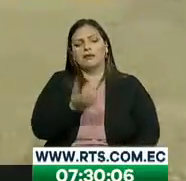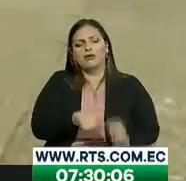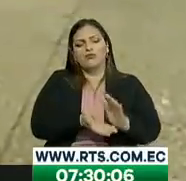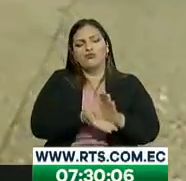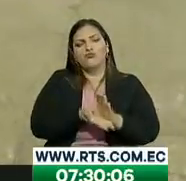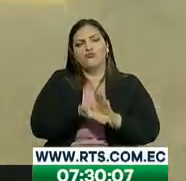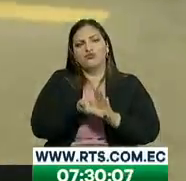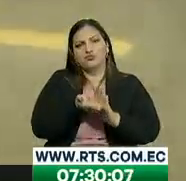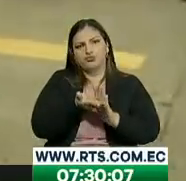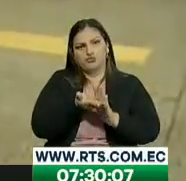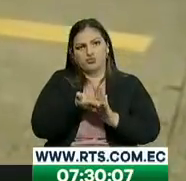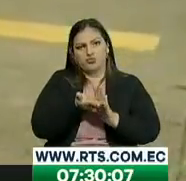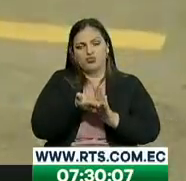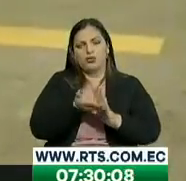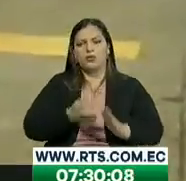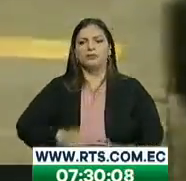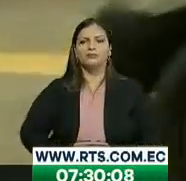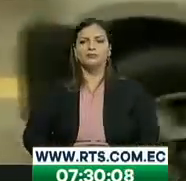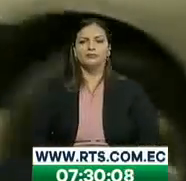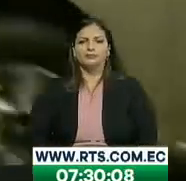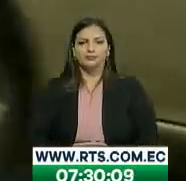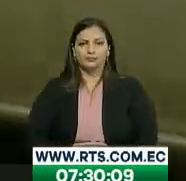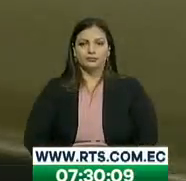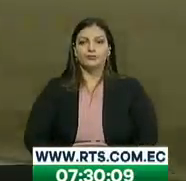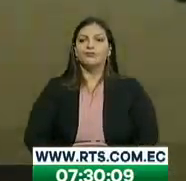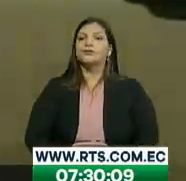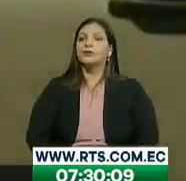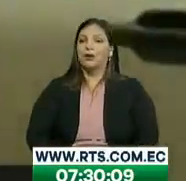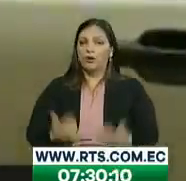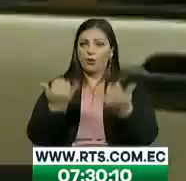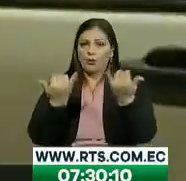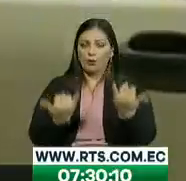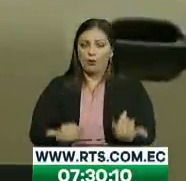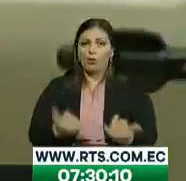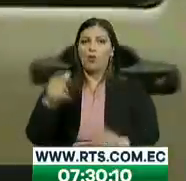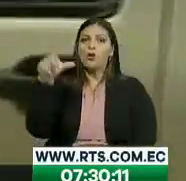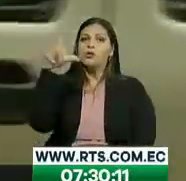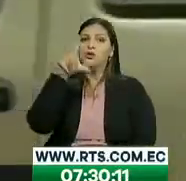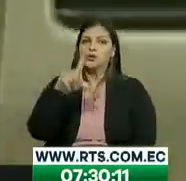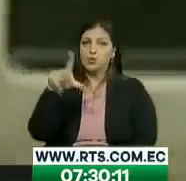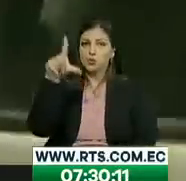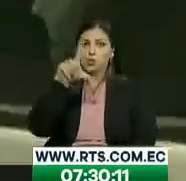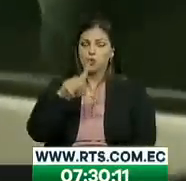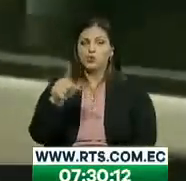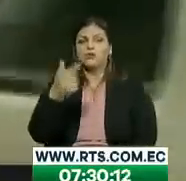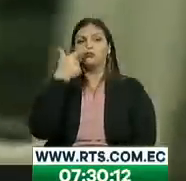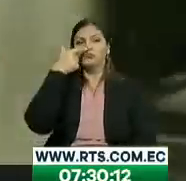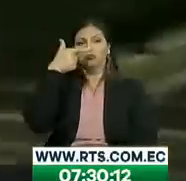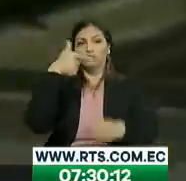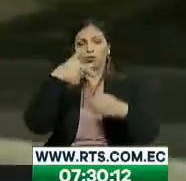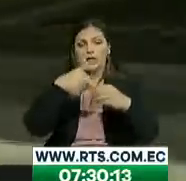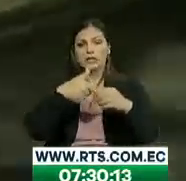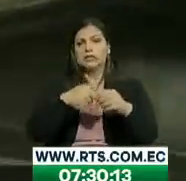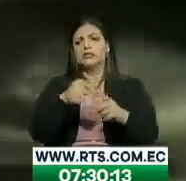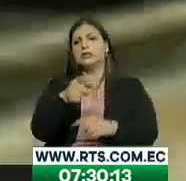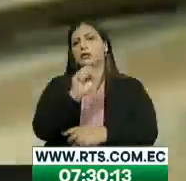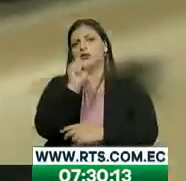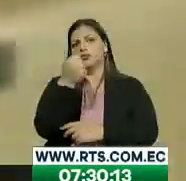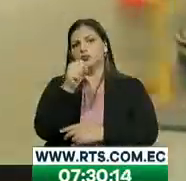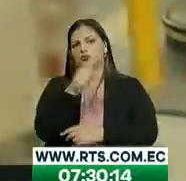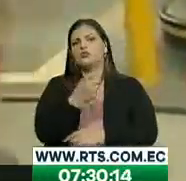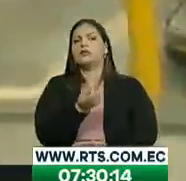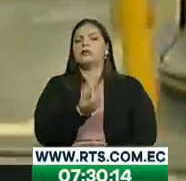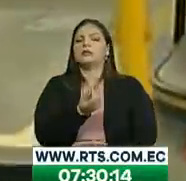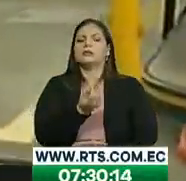que a partir de este lunes las gasolineras ya pueden venderlo al